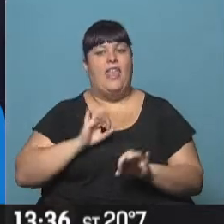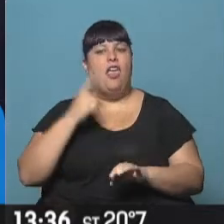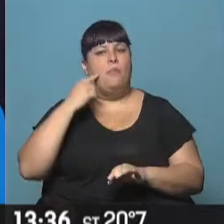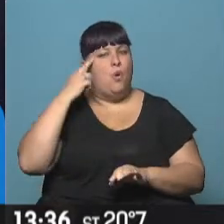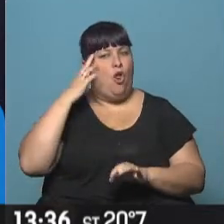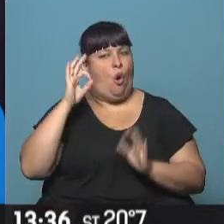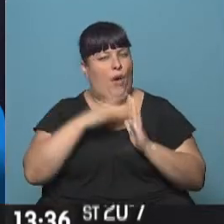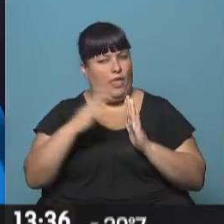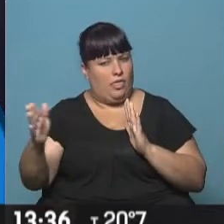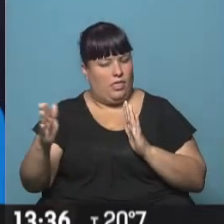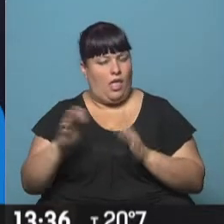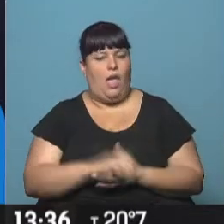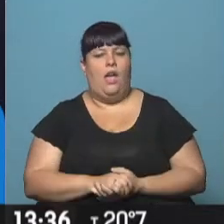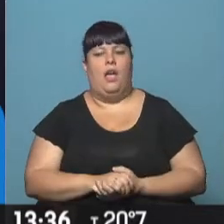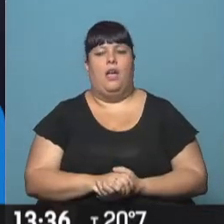90.